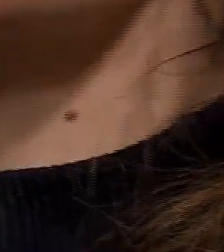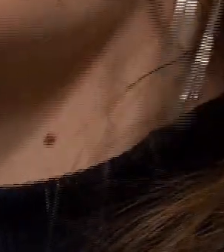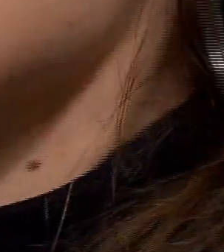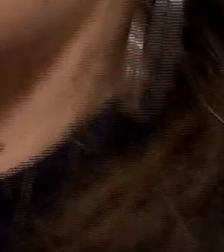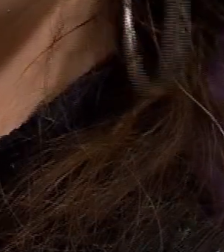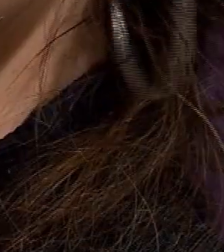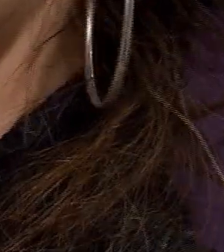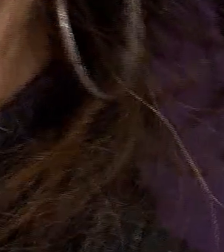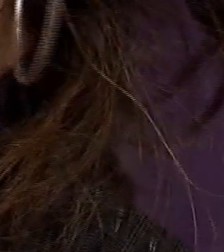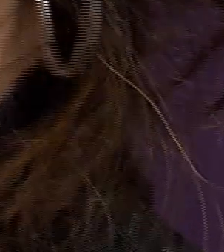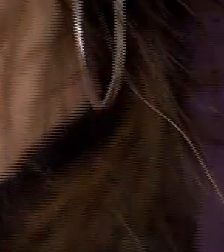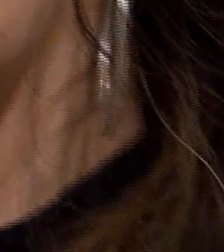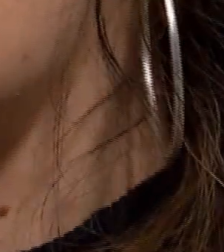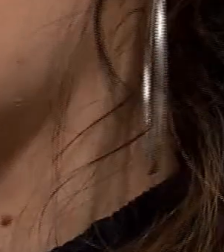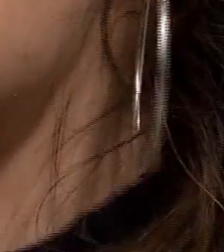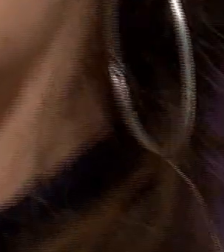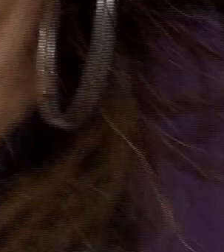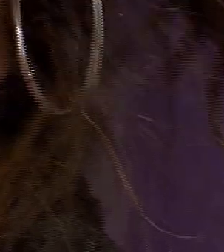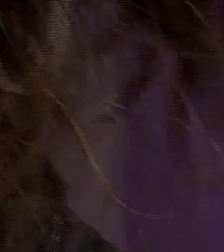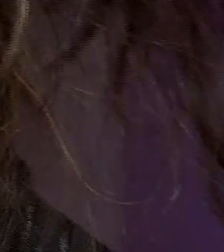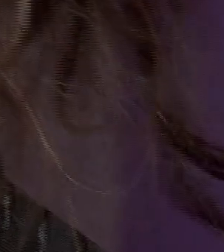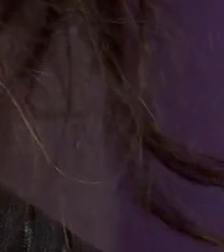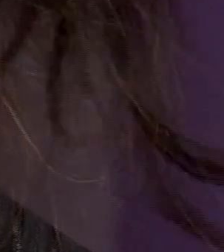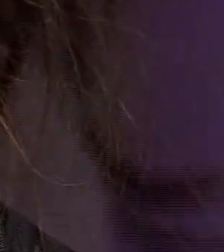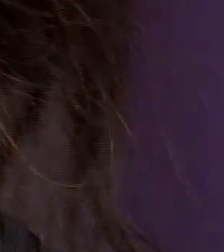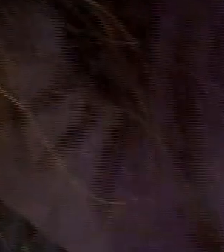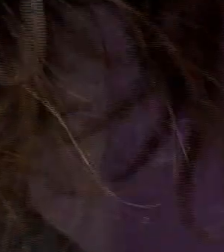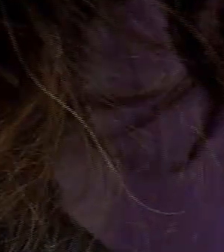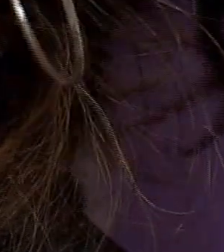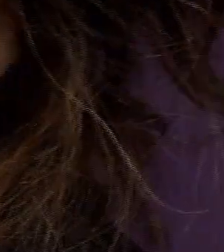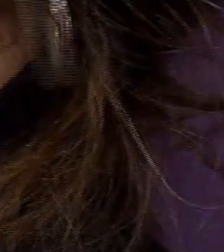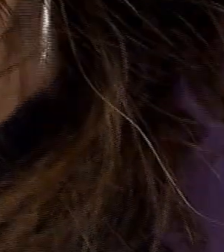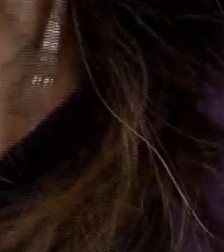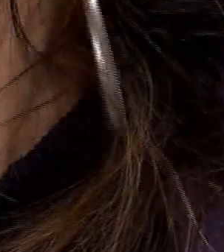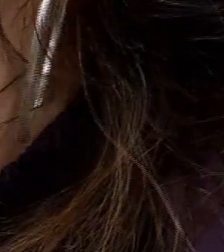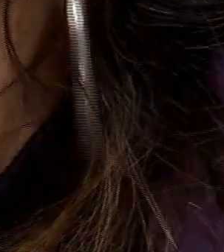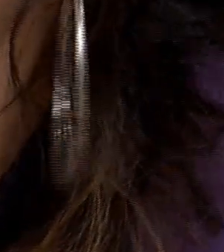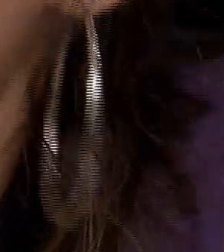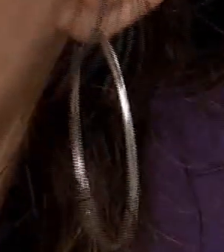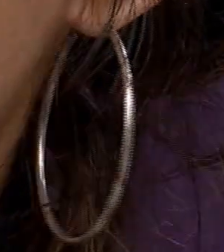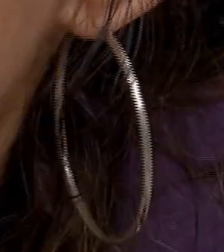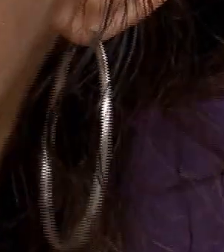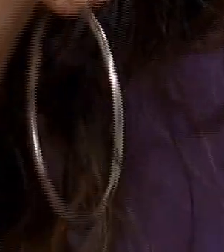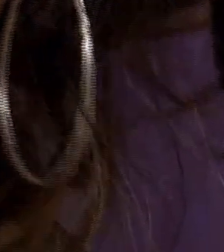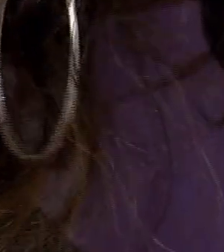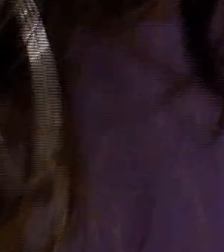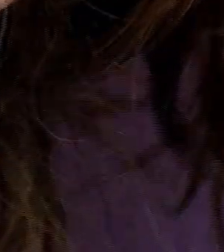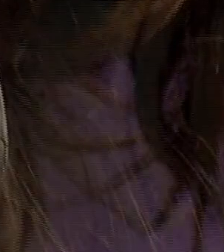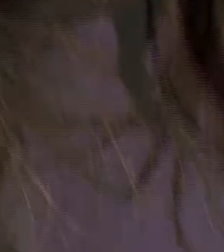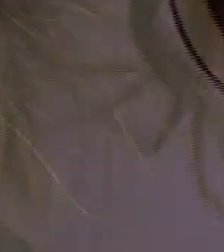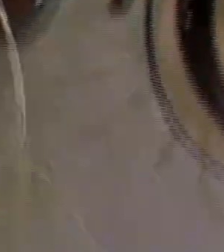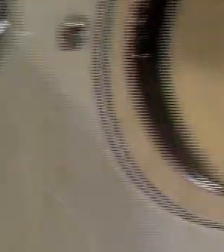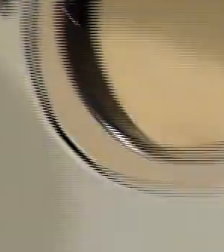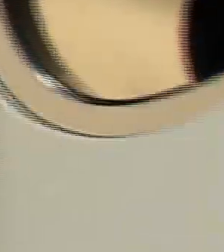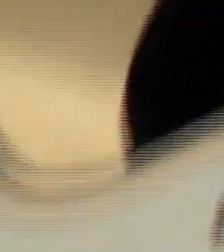Y si no entiendo ese llamado en una esquina, te veré pasar